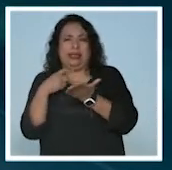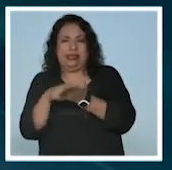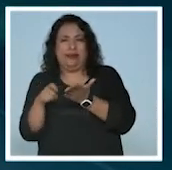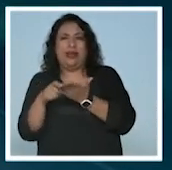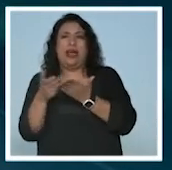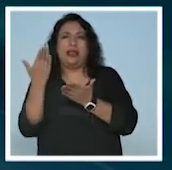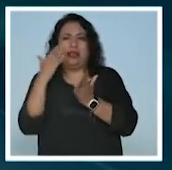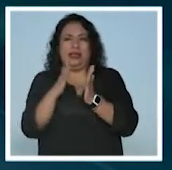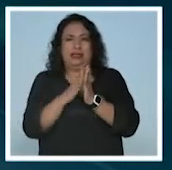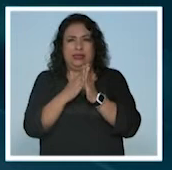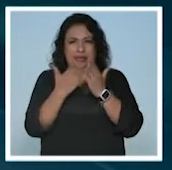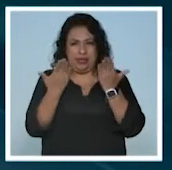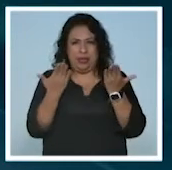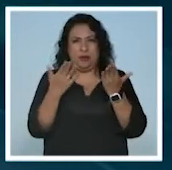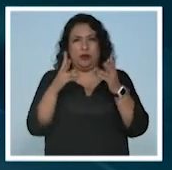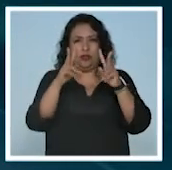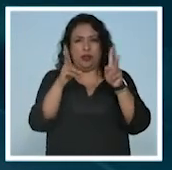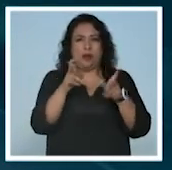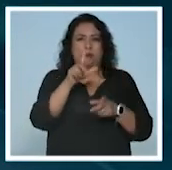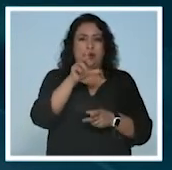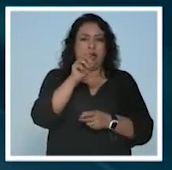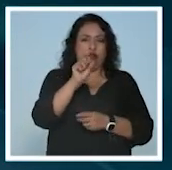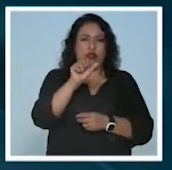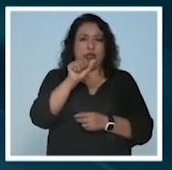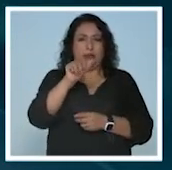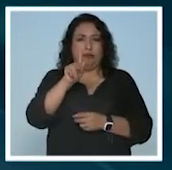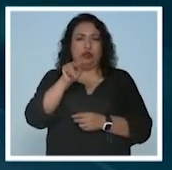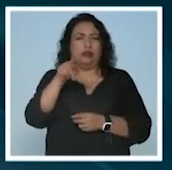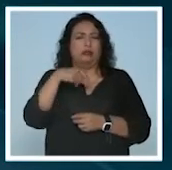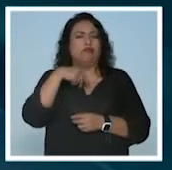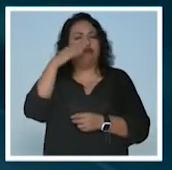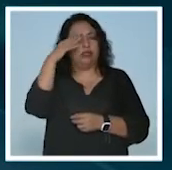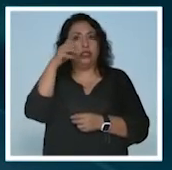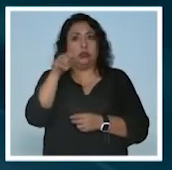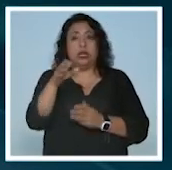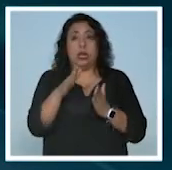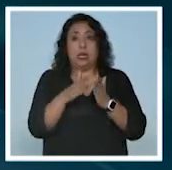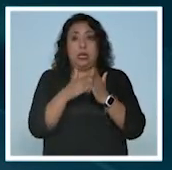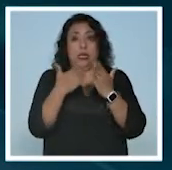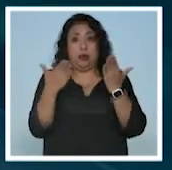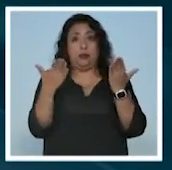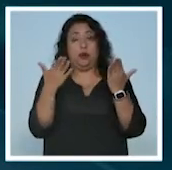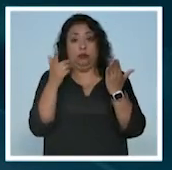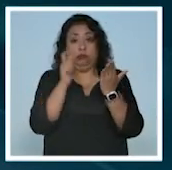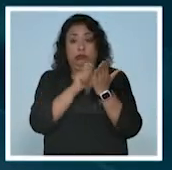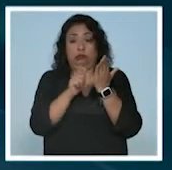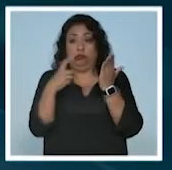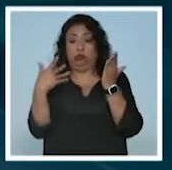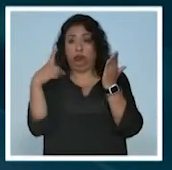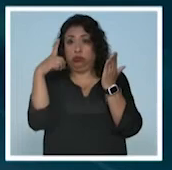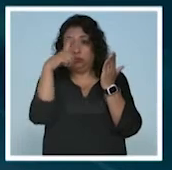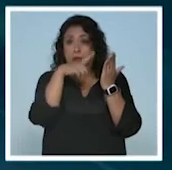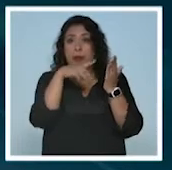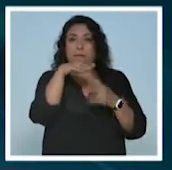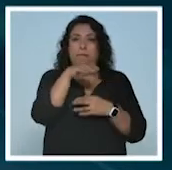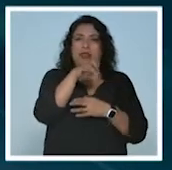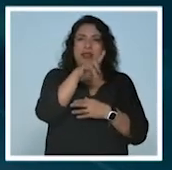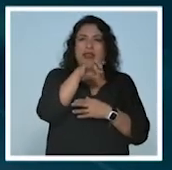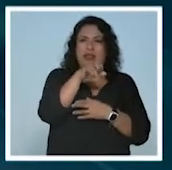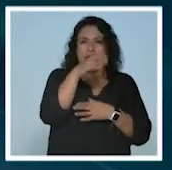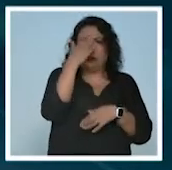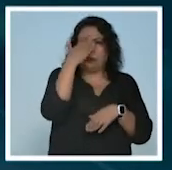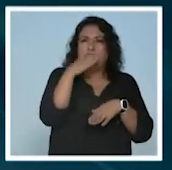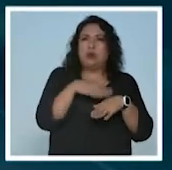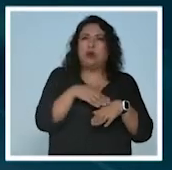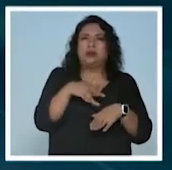tu anterior libro, la novela Los Apóstatas, puedo creerlo, es un libro duro de escribir, pero en Mentideros de la Memoria juraría